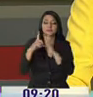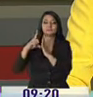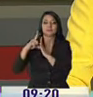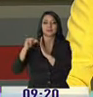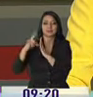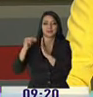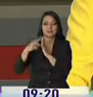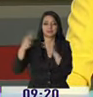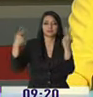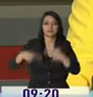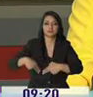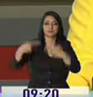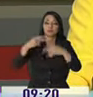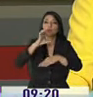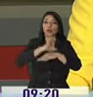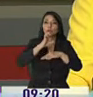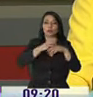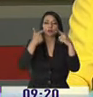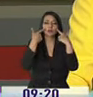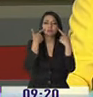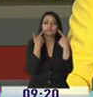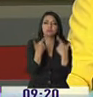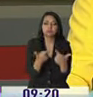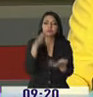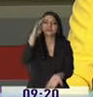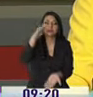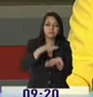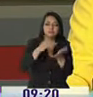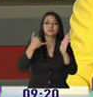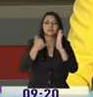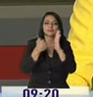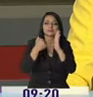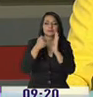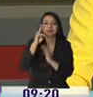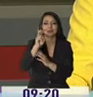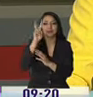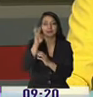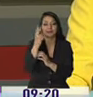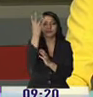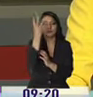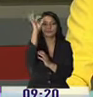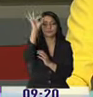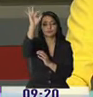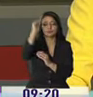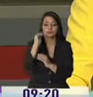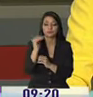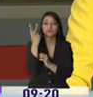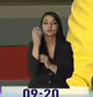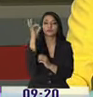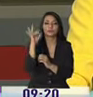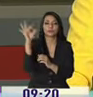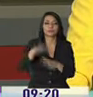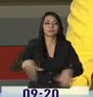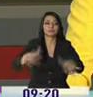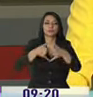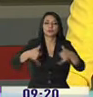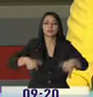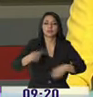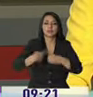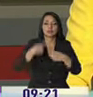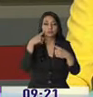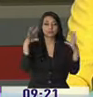Aduanas del Ecuador, realizaron la verificación de la reducción del IVA del 14 al 12% en algunos establecimientos de Quito. Ahí se constató